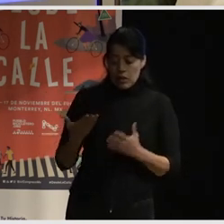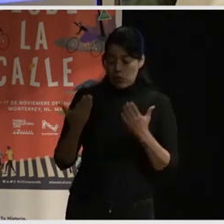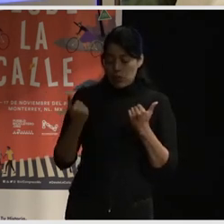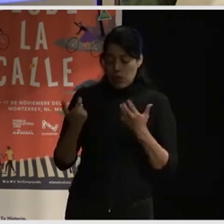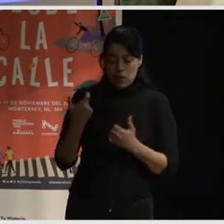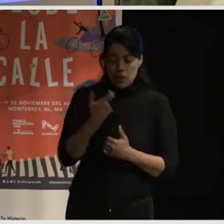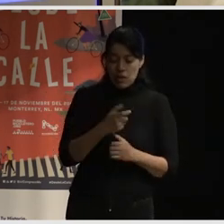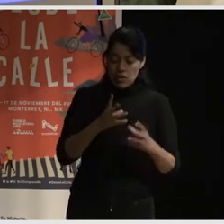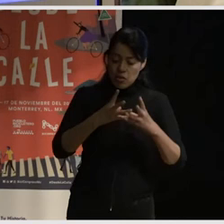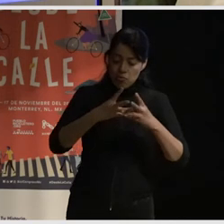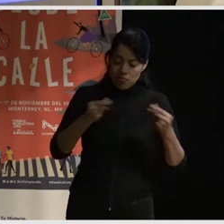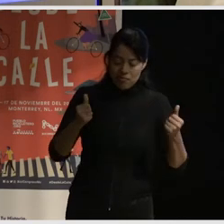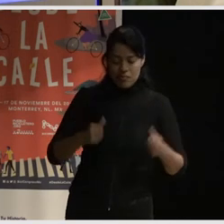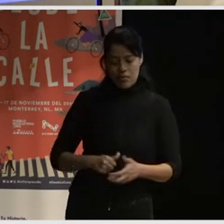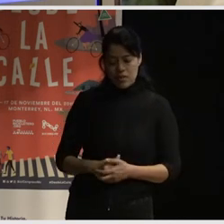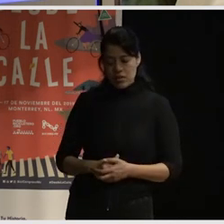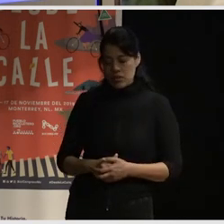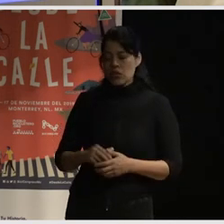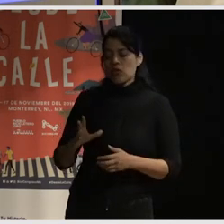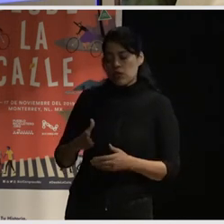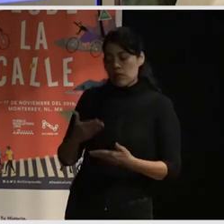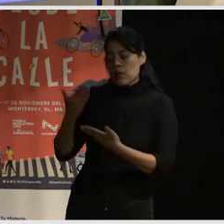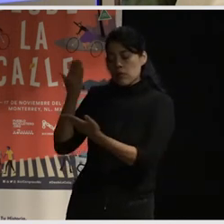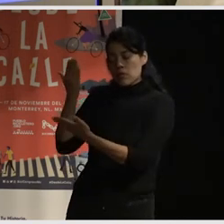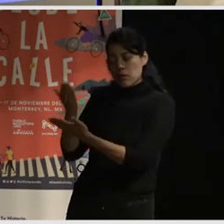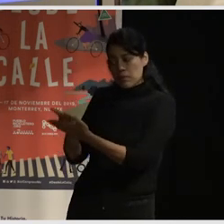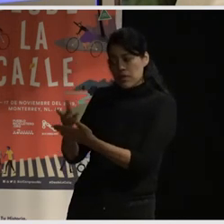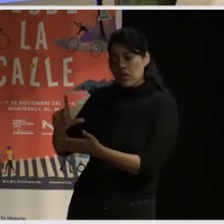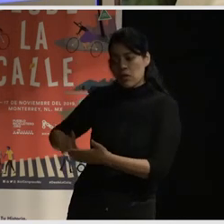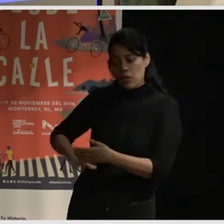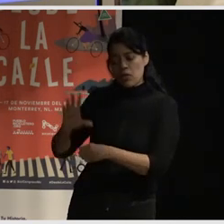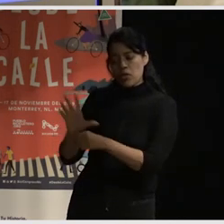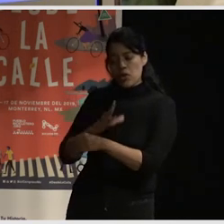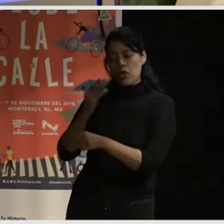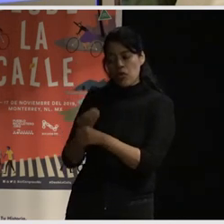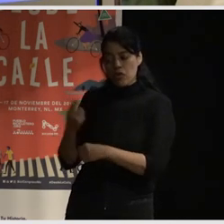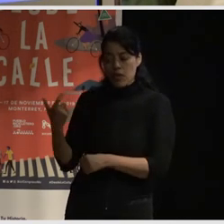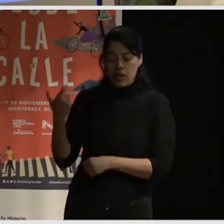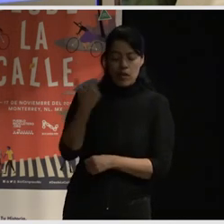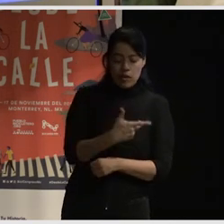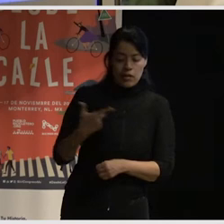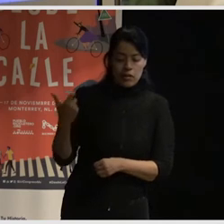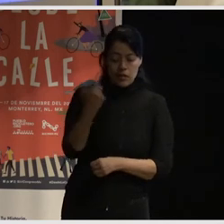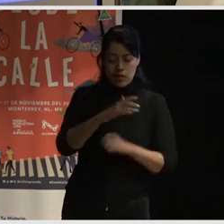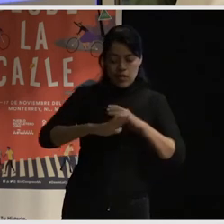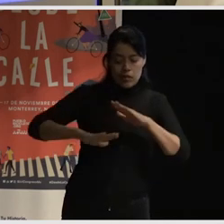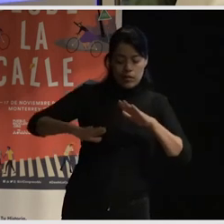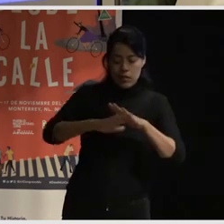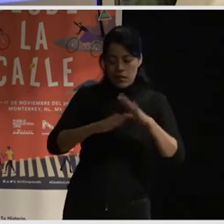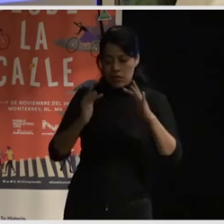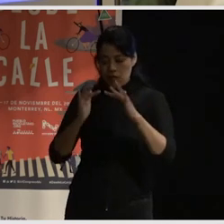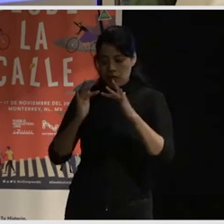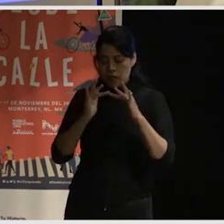decir bueno profesor pues que se otorguen los recursos para que se desarrollen las plataformas las redes de